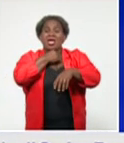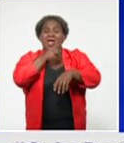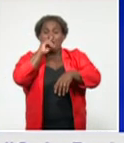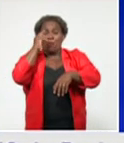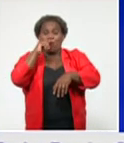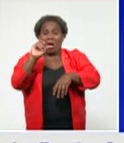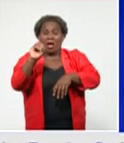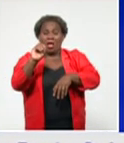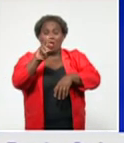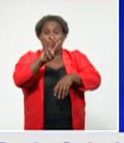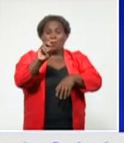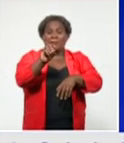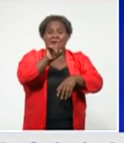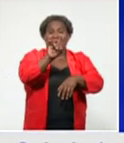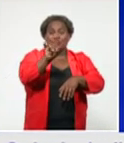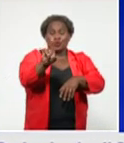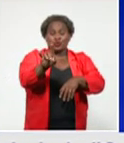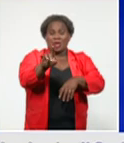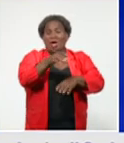2016